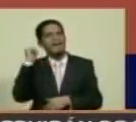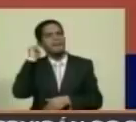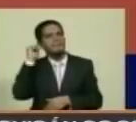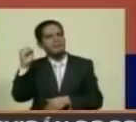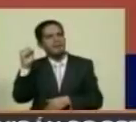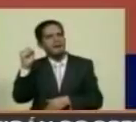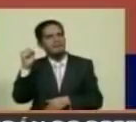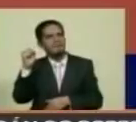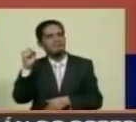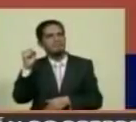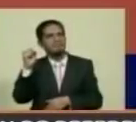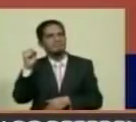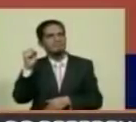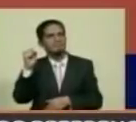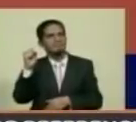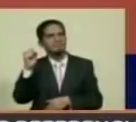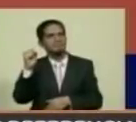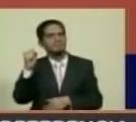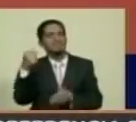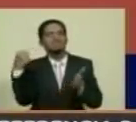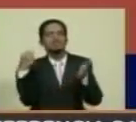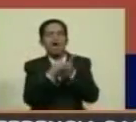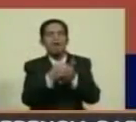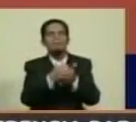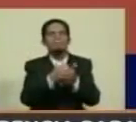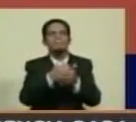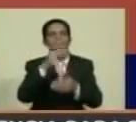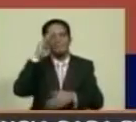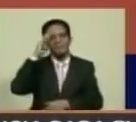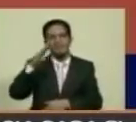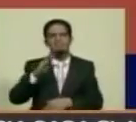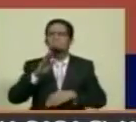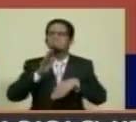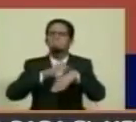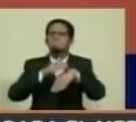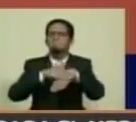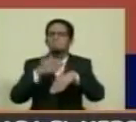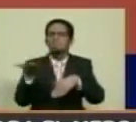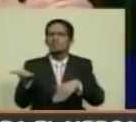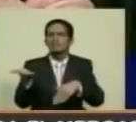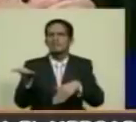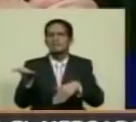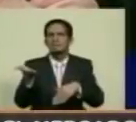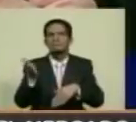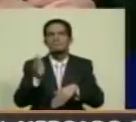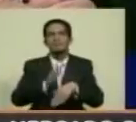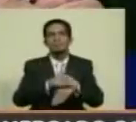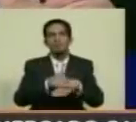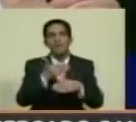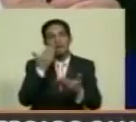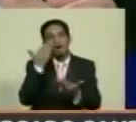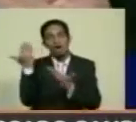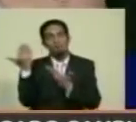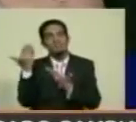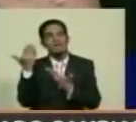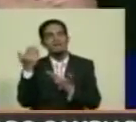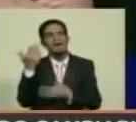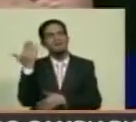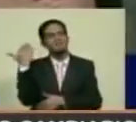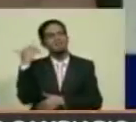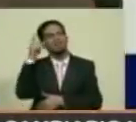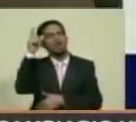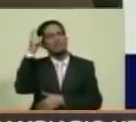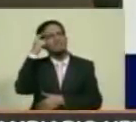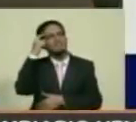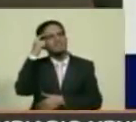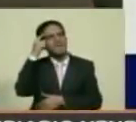militares. ¿Por qué? Porque este señor Antonio Ledezma está aquí tomando vino hace 2 días en